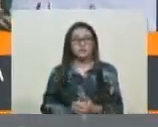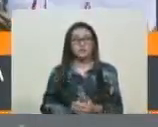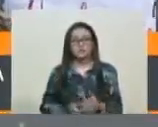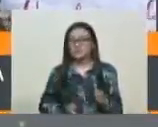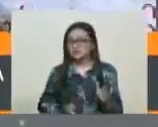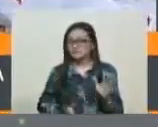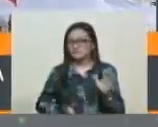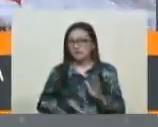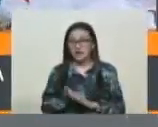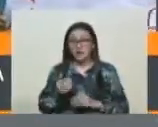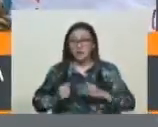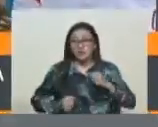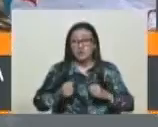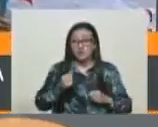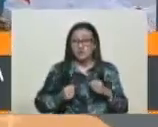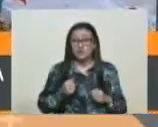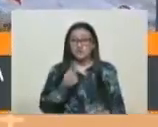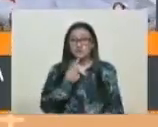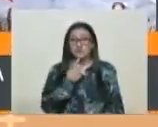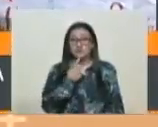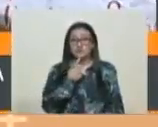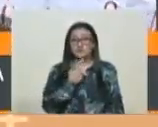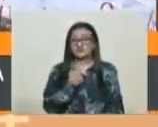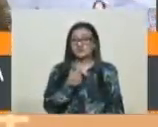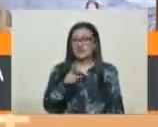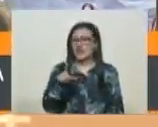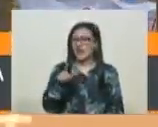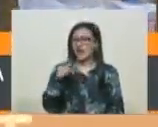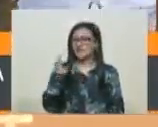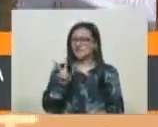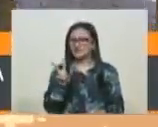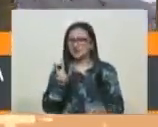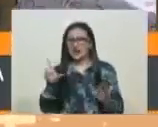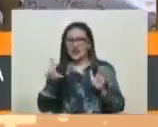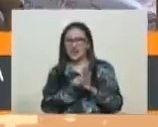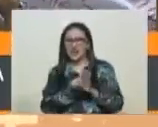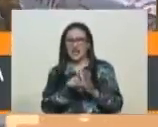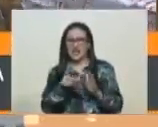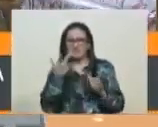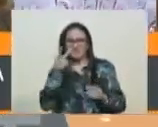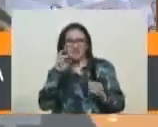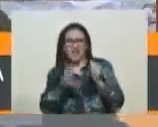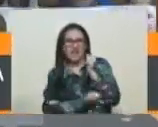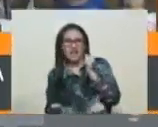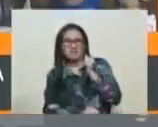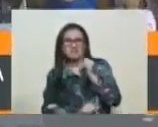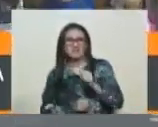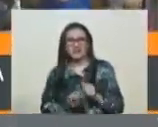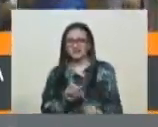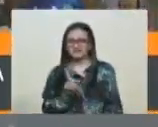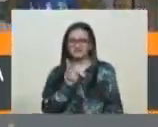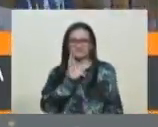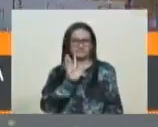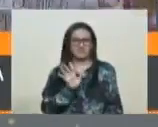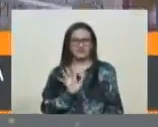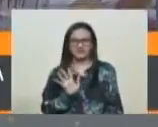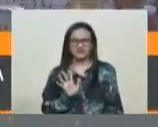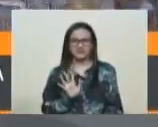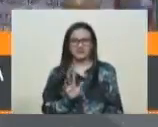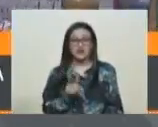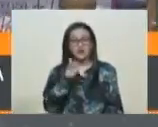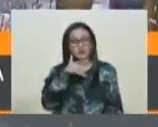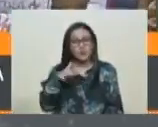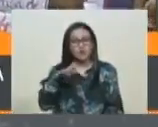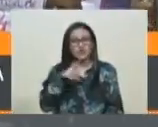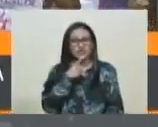salieron inmediatamente a decir que éramos ilegítimos y fraudulentos, porque para ellos la expresión del pueblo